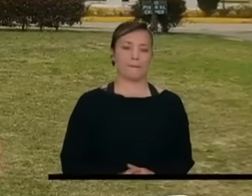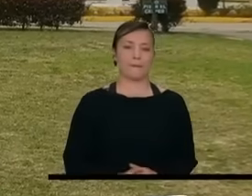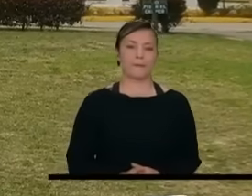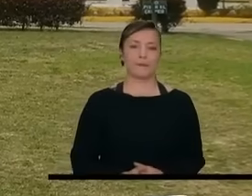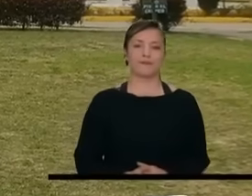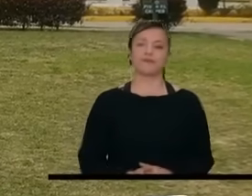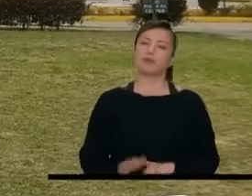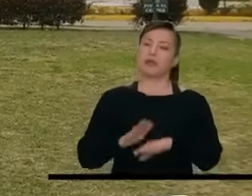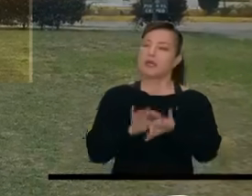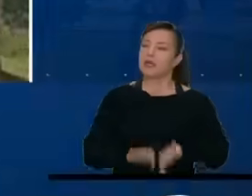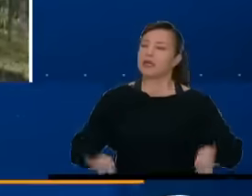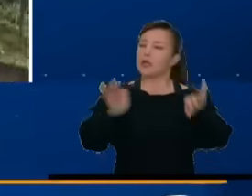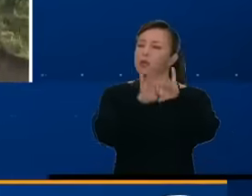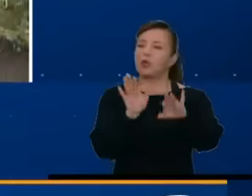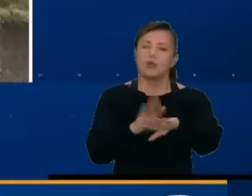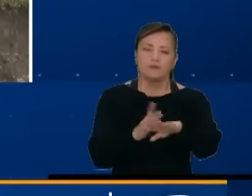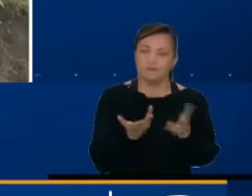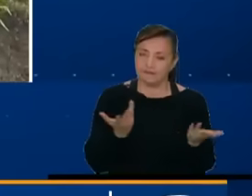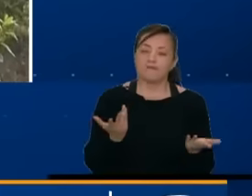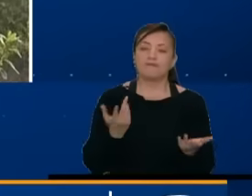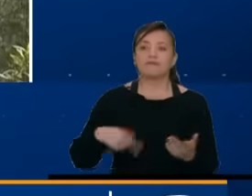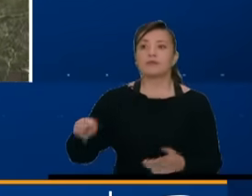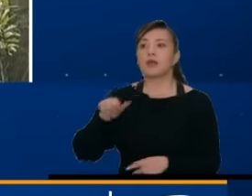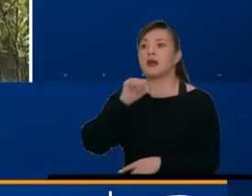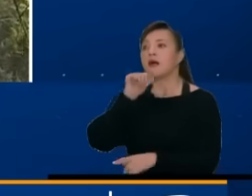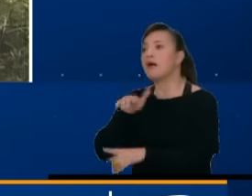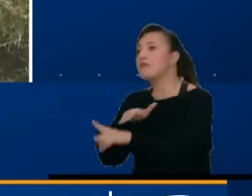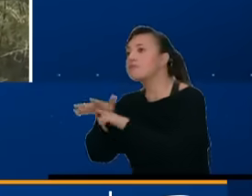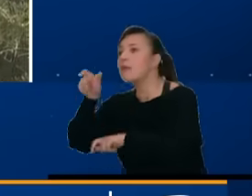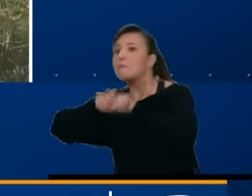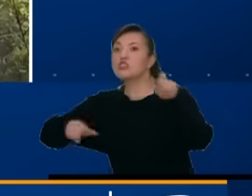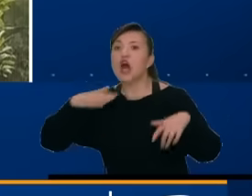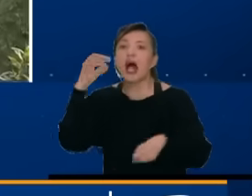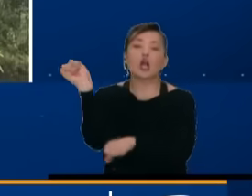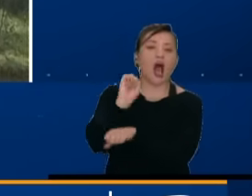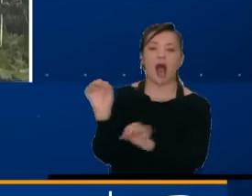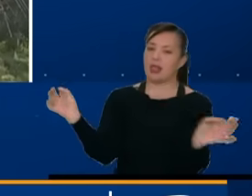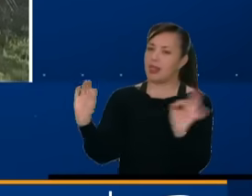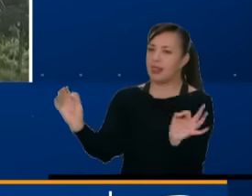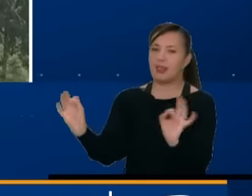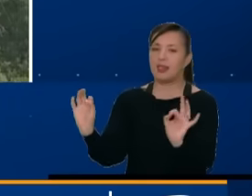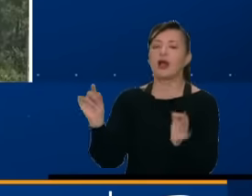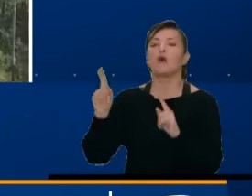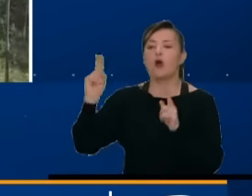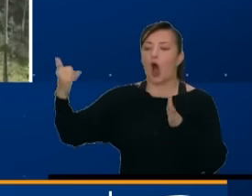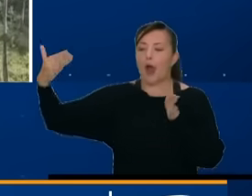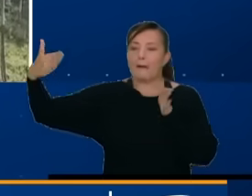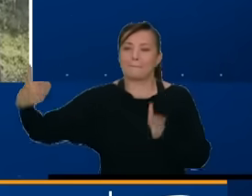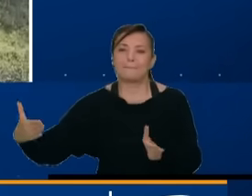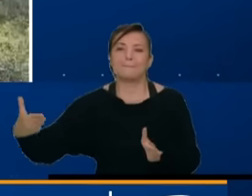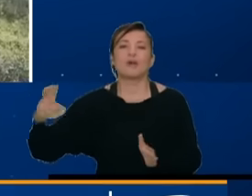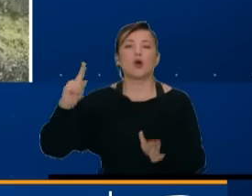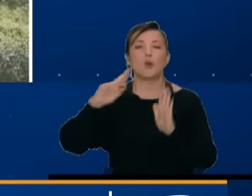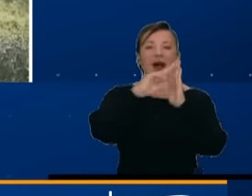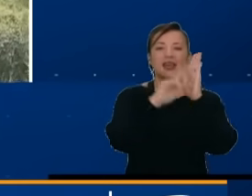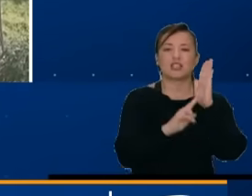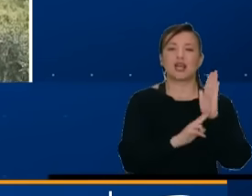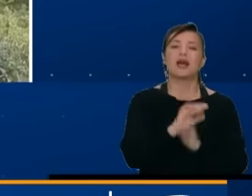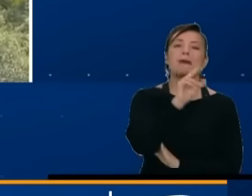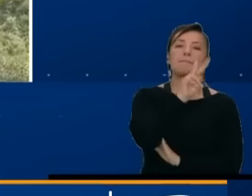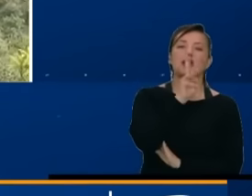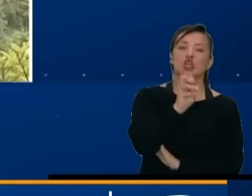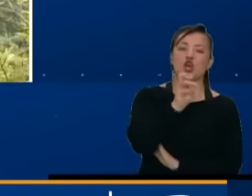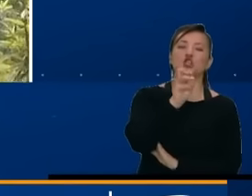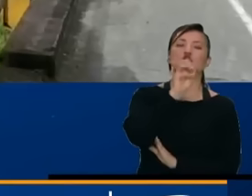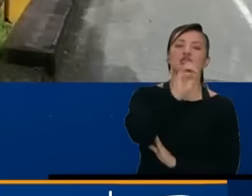Es importante resaltar que no se presentó afectación en usuarios viales, ya que se tiene cierre total de la vía mediante resolución 2804